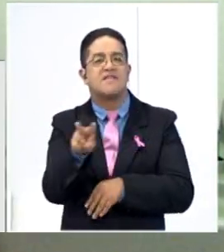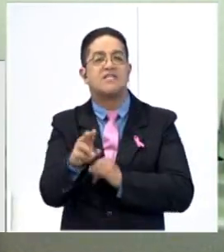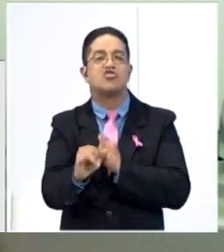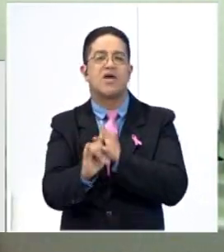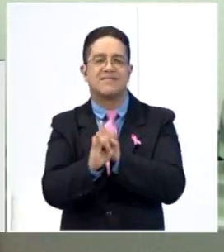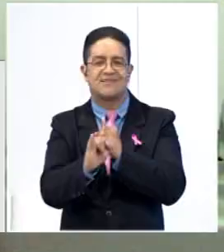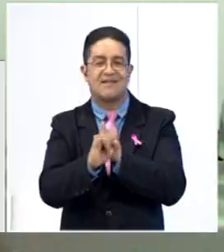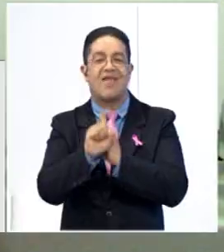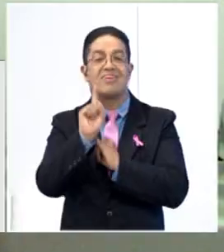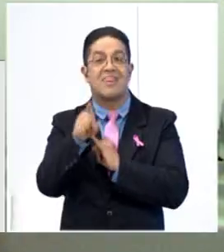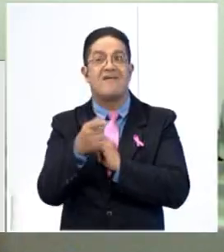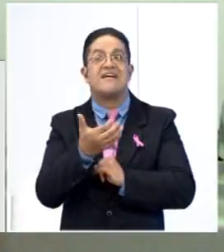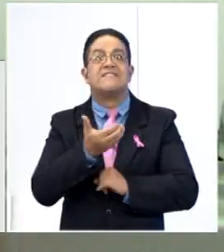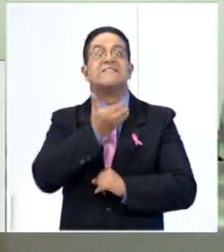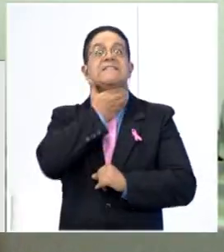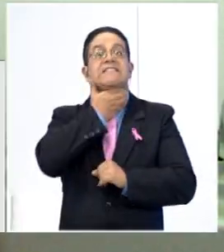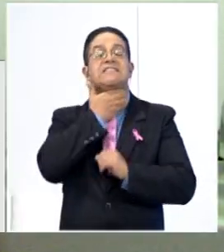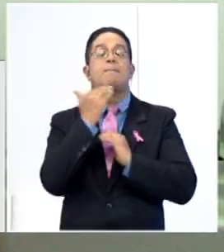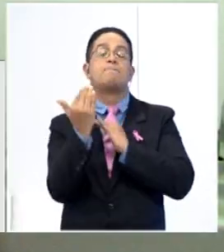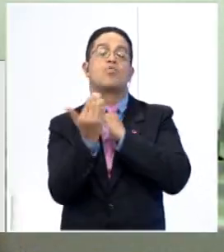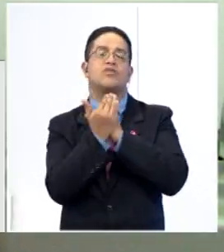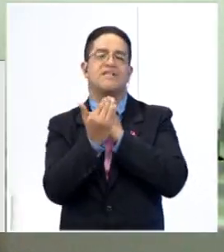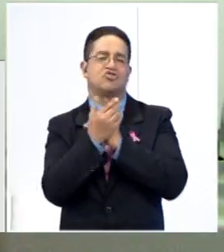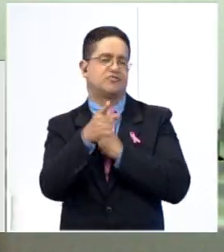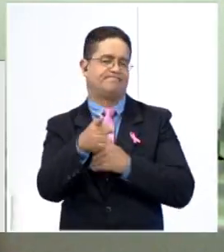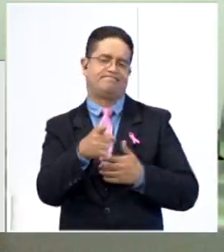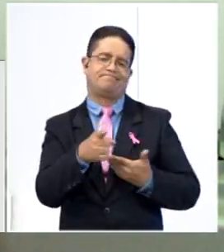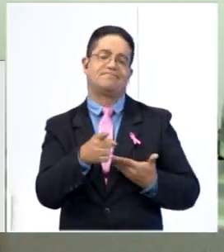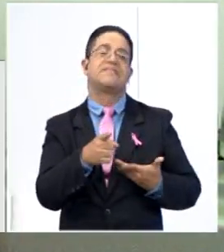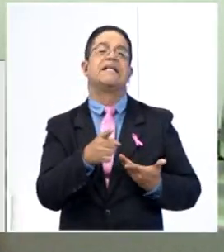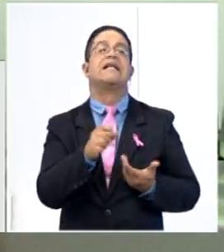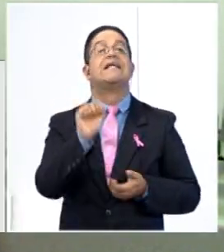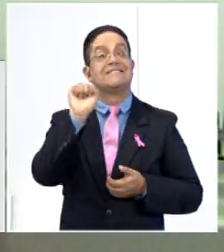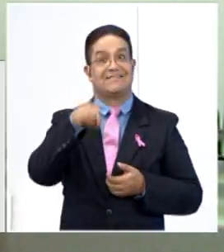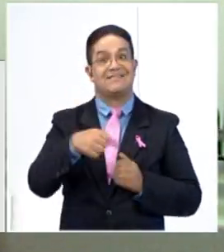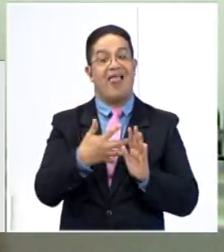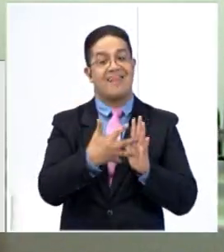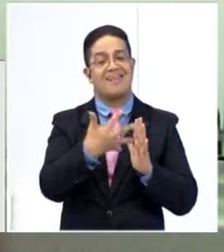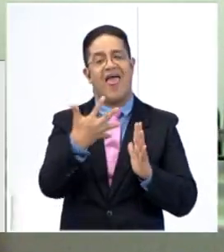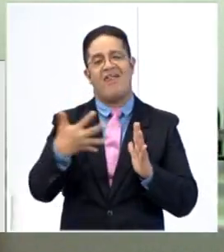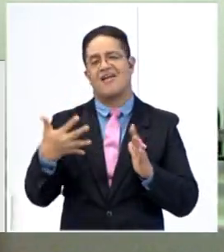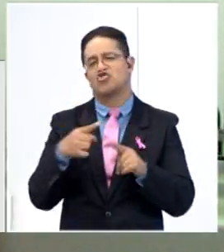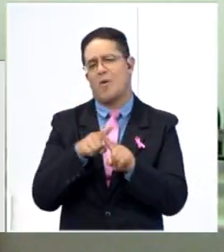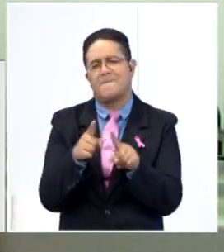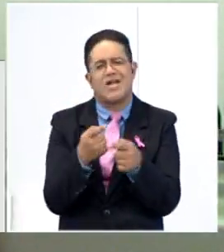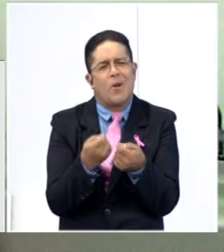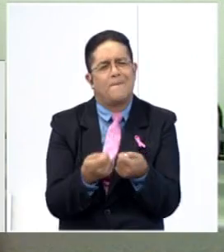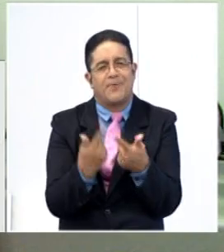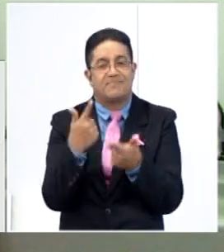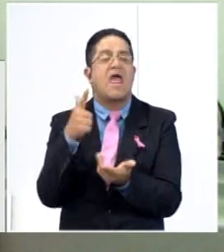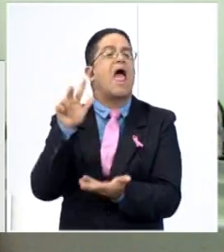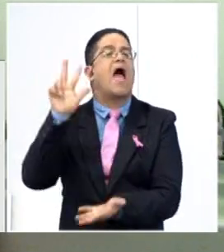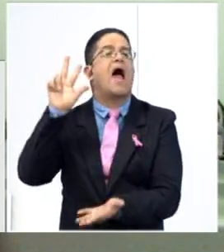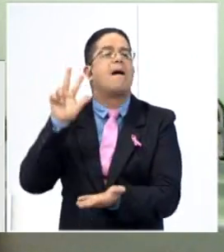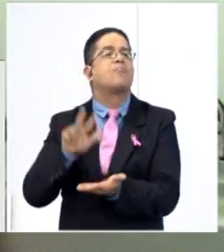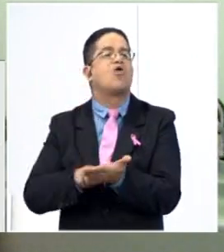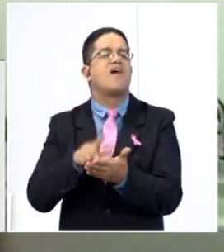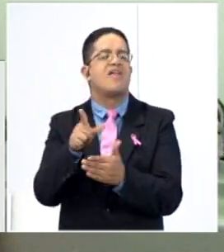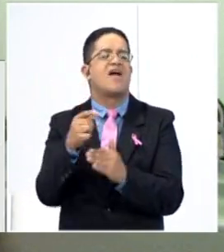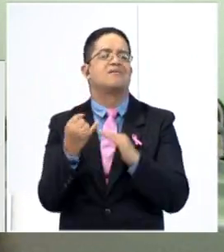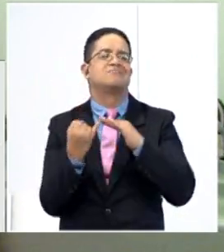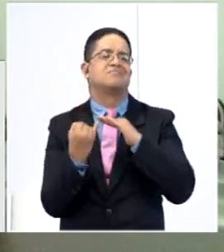protector tiroideo. Es importante recordarle que la mamografía sí tiene radiación, pero es una dosis de radiación aprobada por el